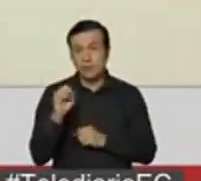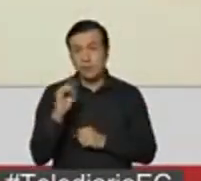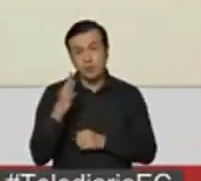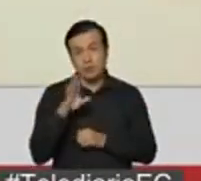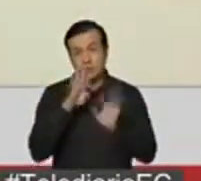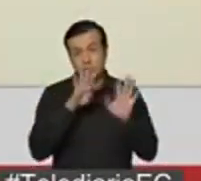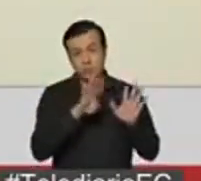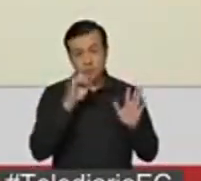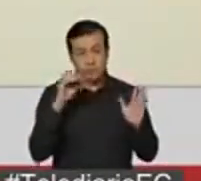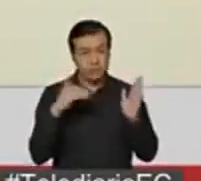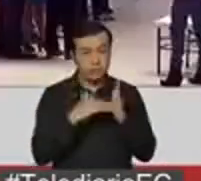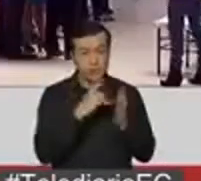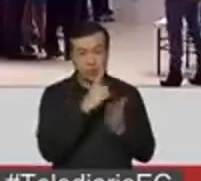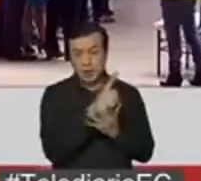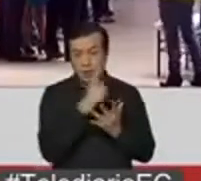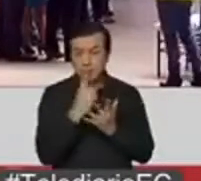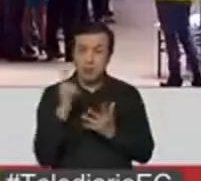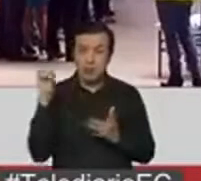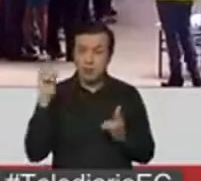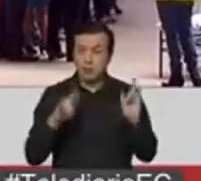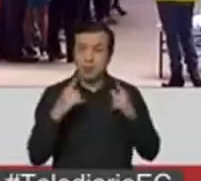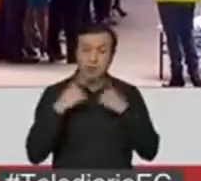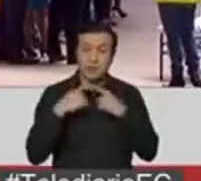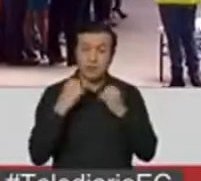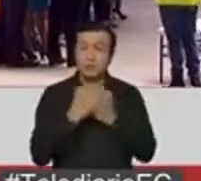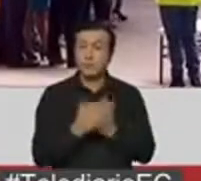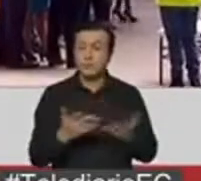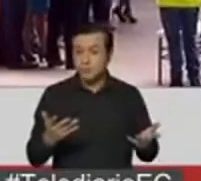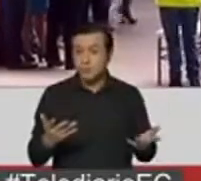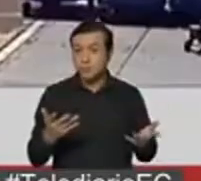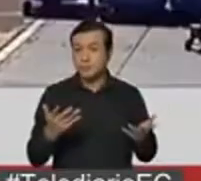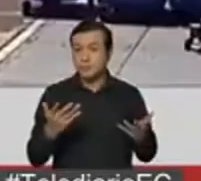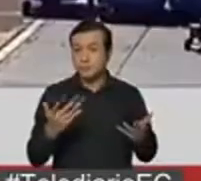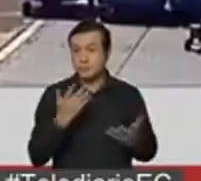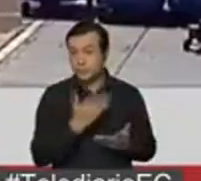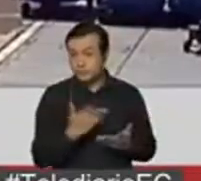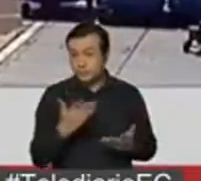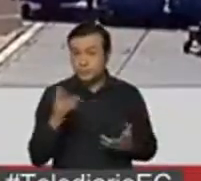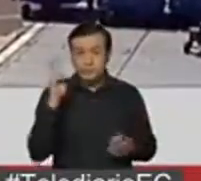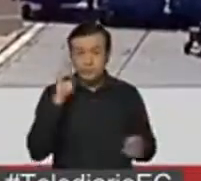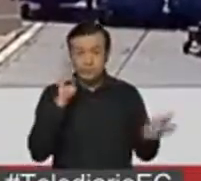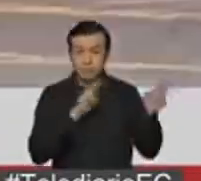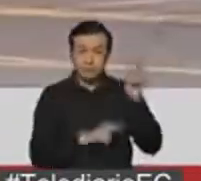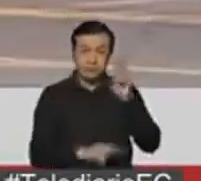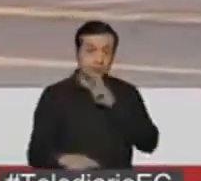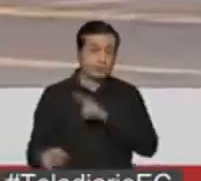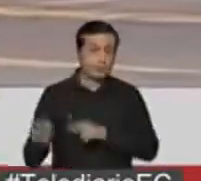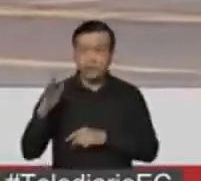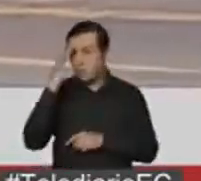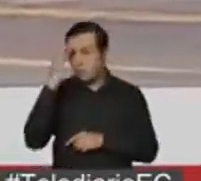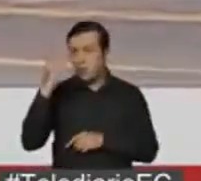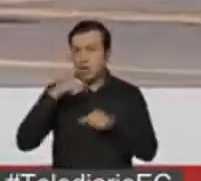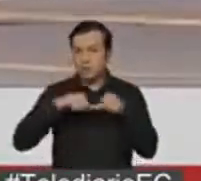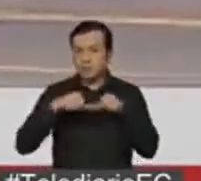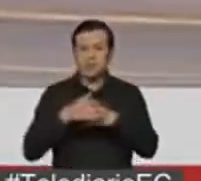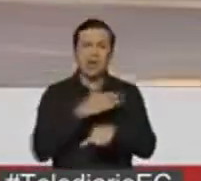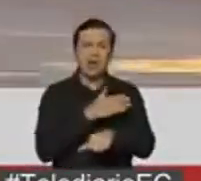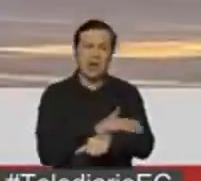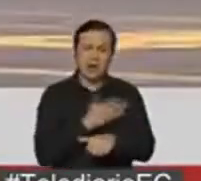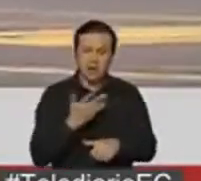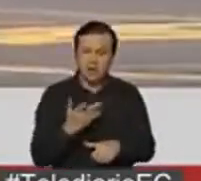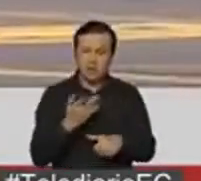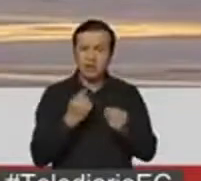unos 900 mil por avión. Benavides sostuvo que independientemente de la liquidación deberá auditarse y determinarse por qué las administraciones anteriores